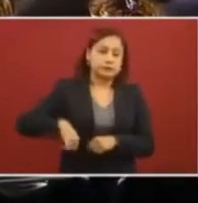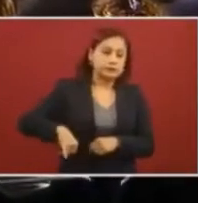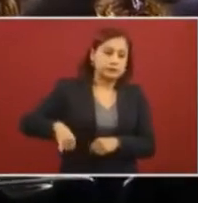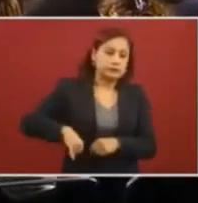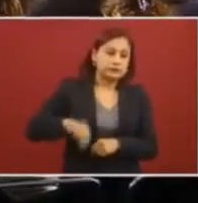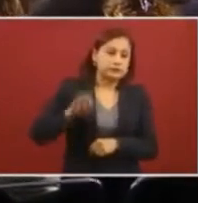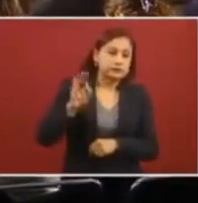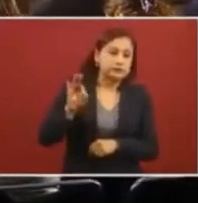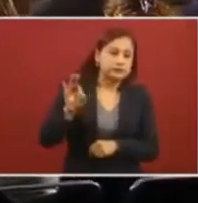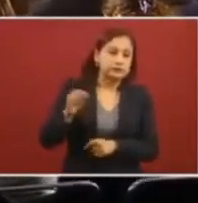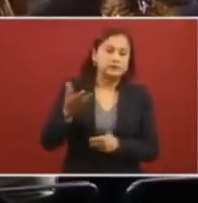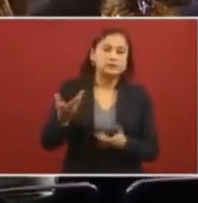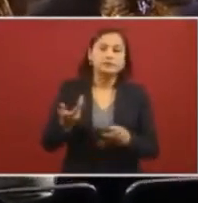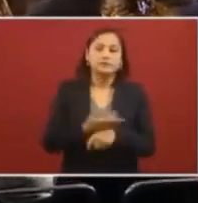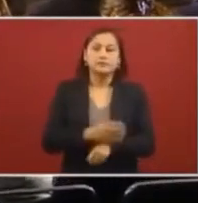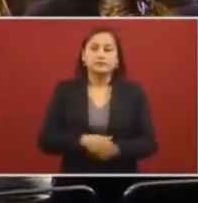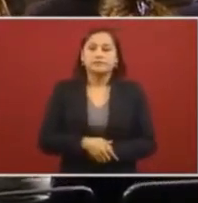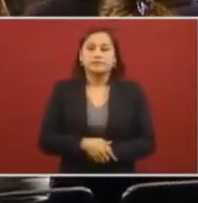No puedo